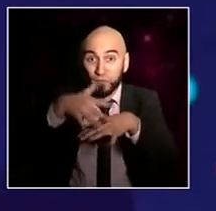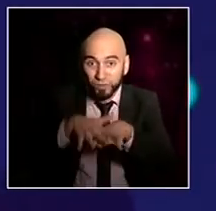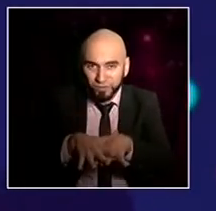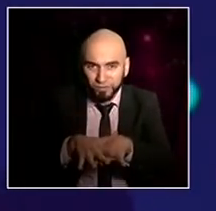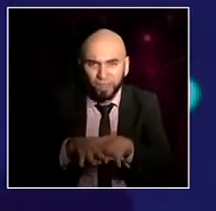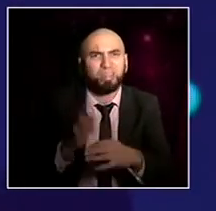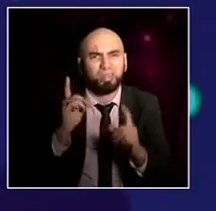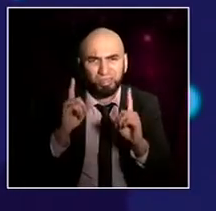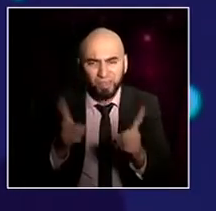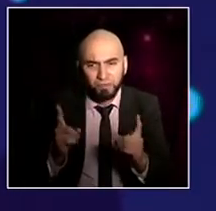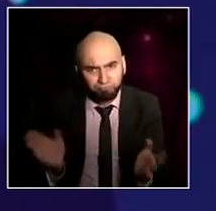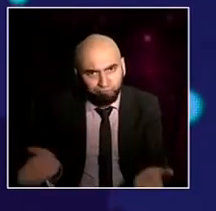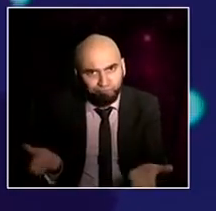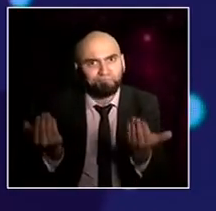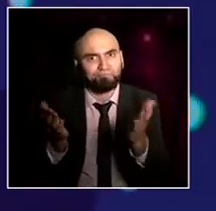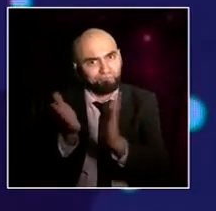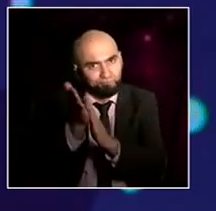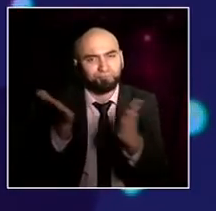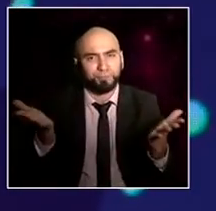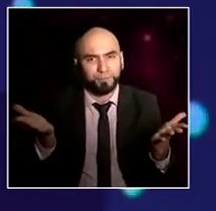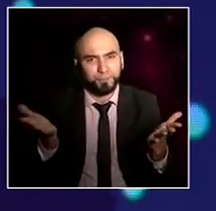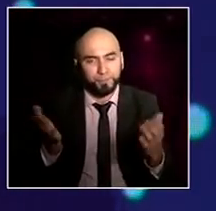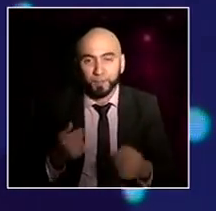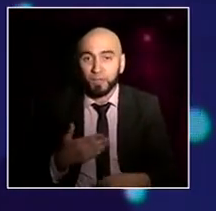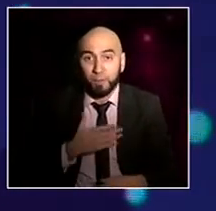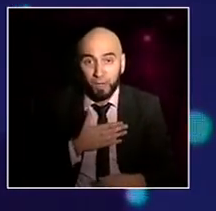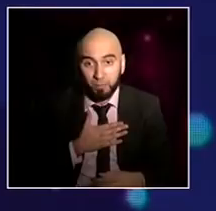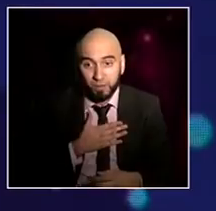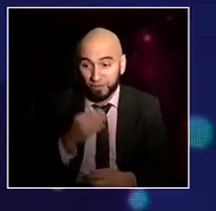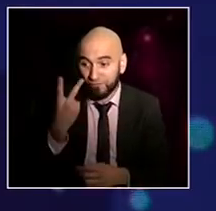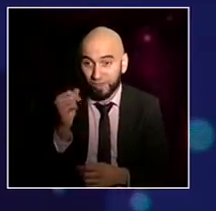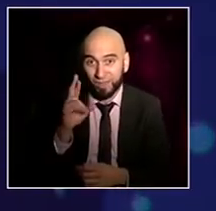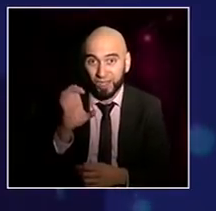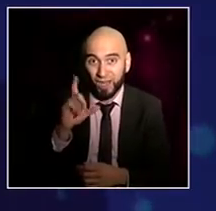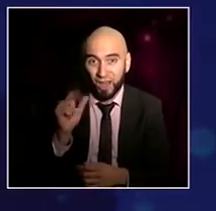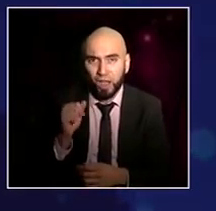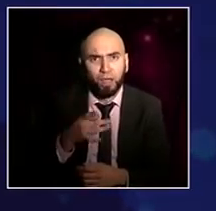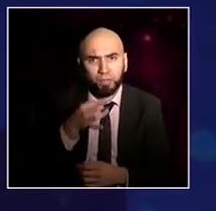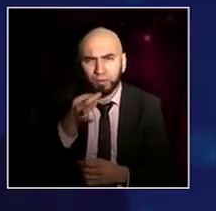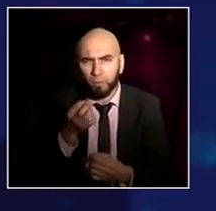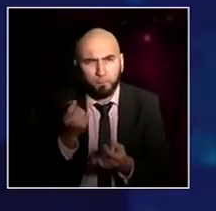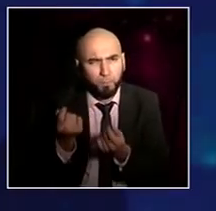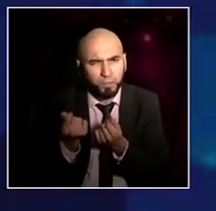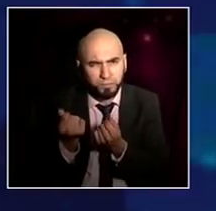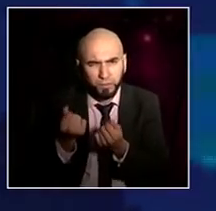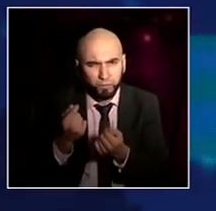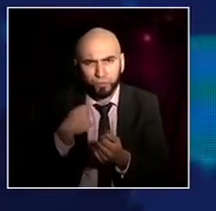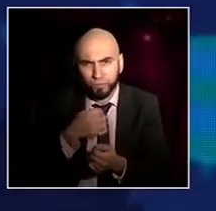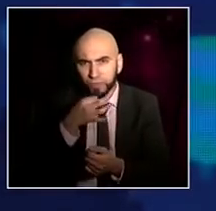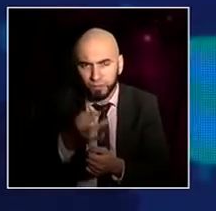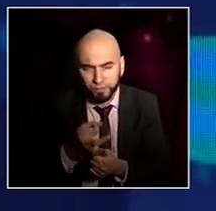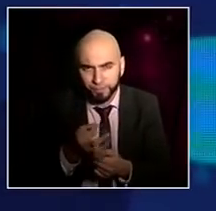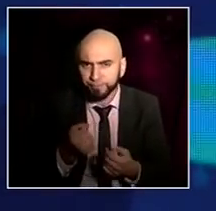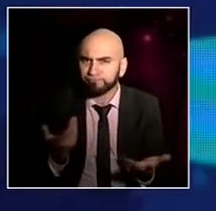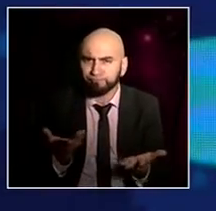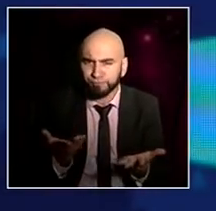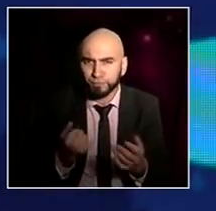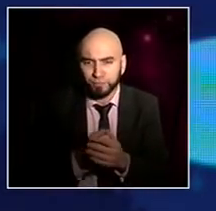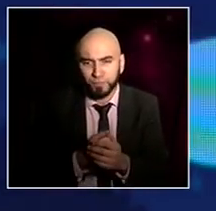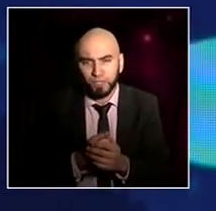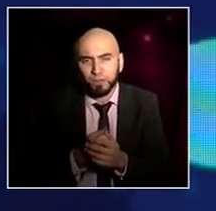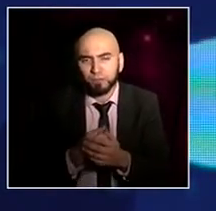celebrada. Y ha sido para mí. Varela incluso dijo algo similar a mi mensaje de la charla hoy. Dijo, lo que